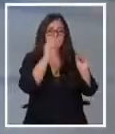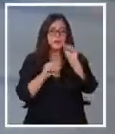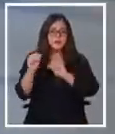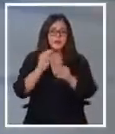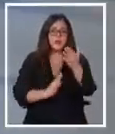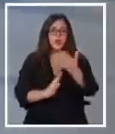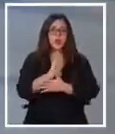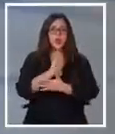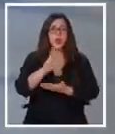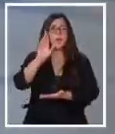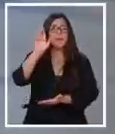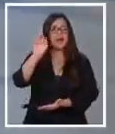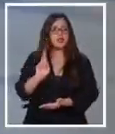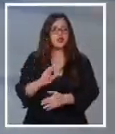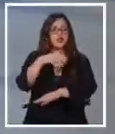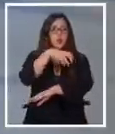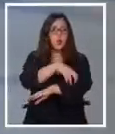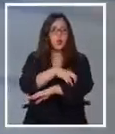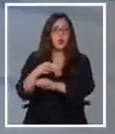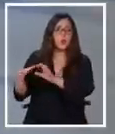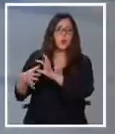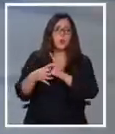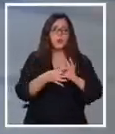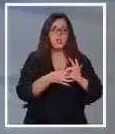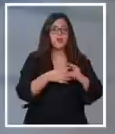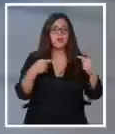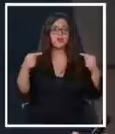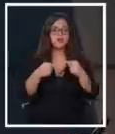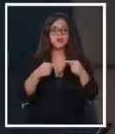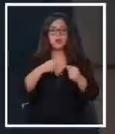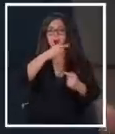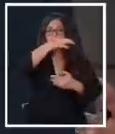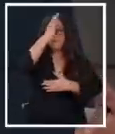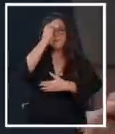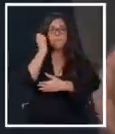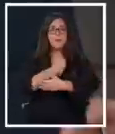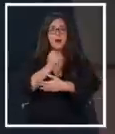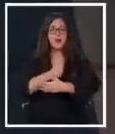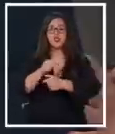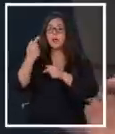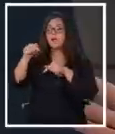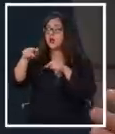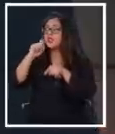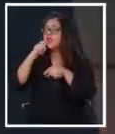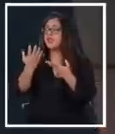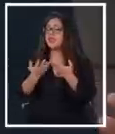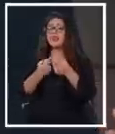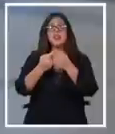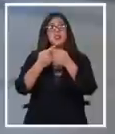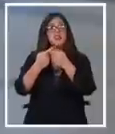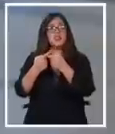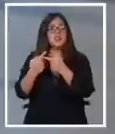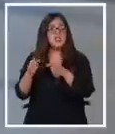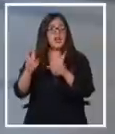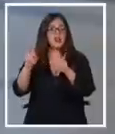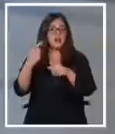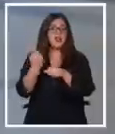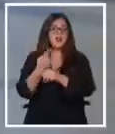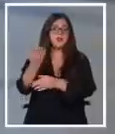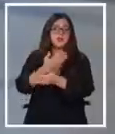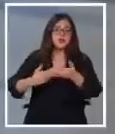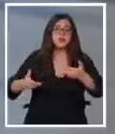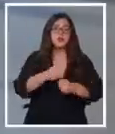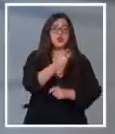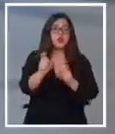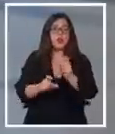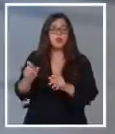para la macro sola con el tema del conflicto mapuche como usted dice que privilegiada por sobre otras medidas el diálogo dialogar con todo el